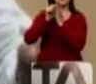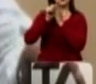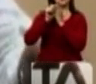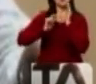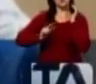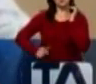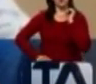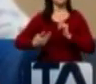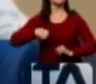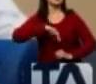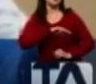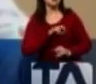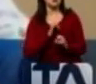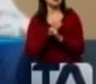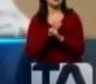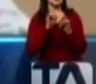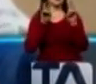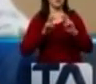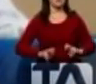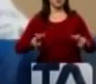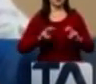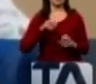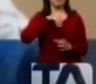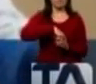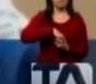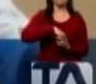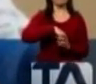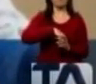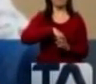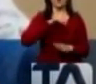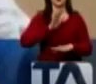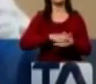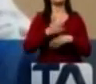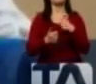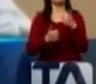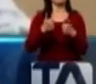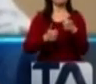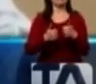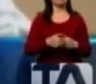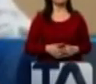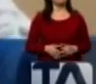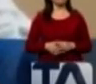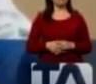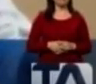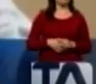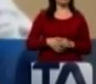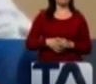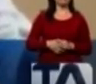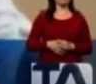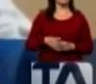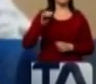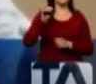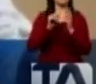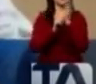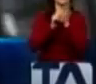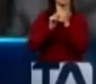Como institución estamos realizando los temas de investigación internos para definir los diferentes causales y de igual manera se ha puesto notificación a las instancias del Ministerio